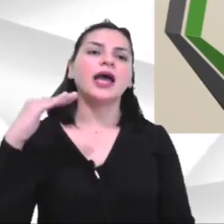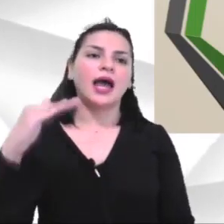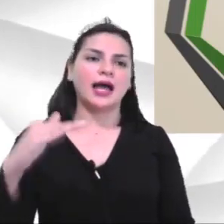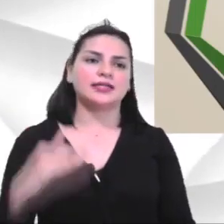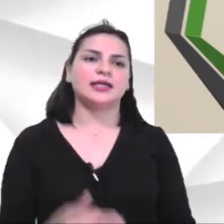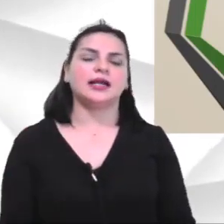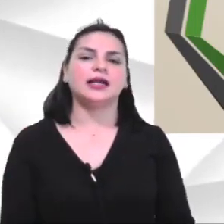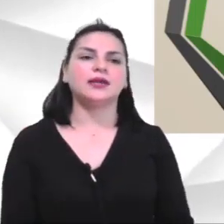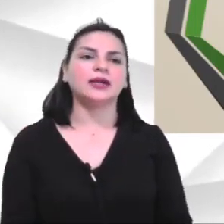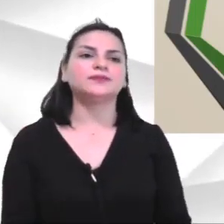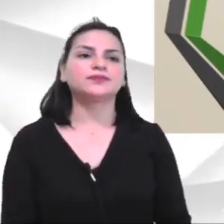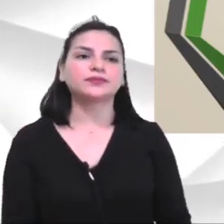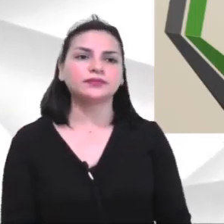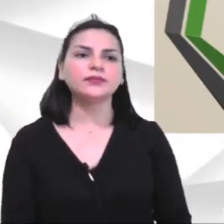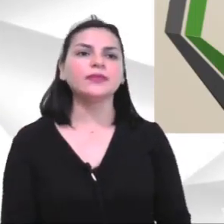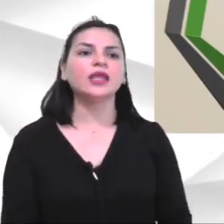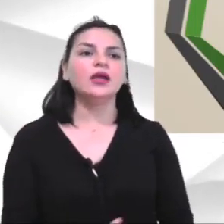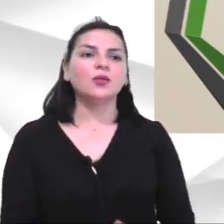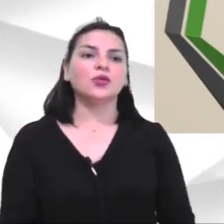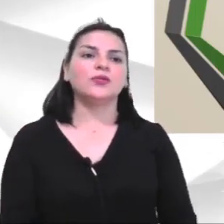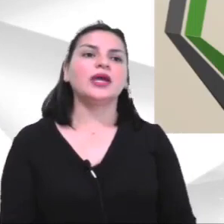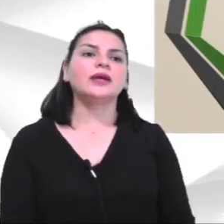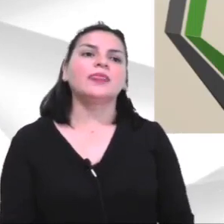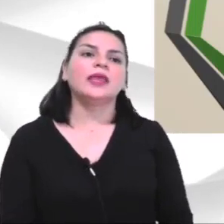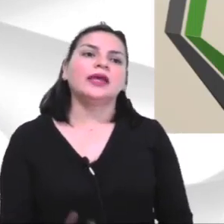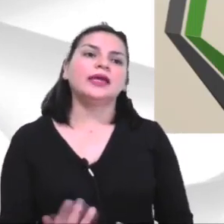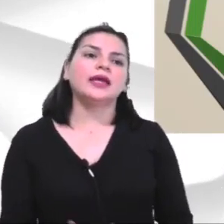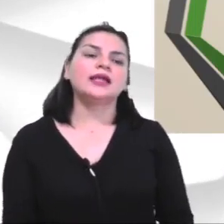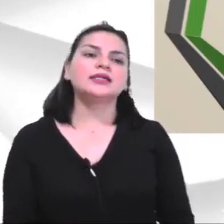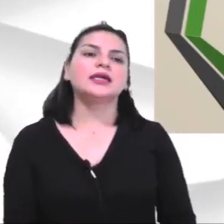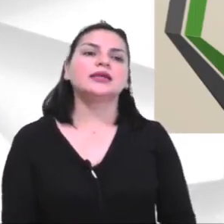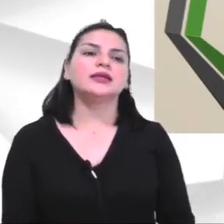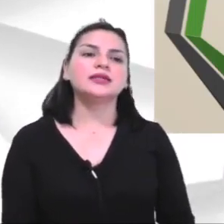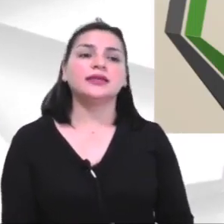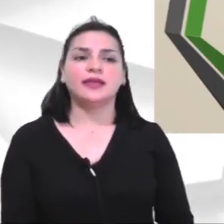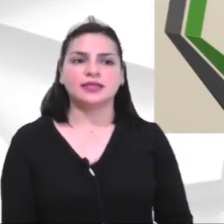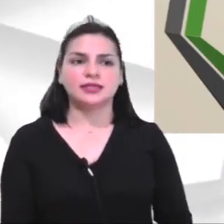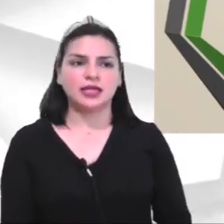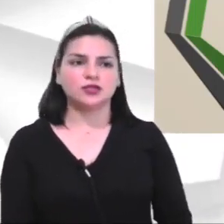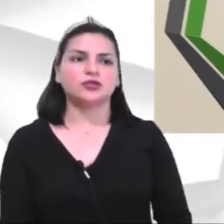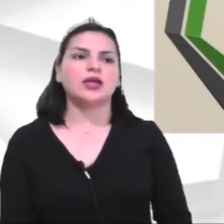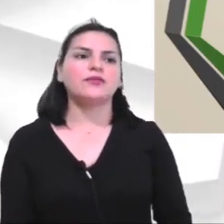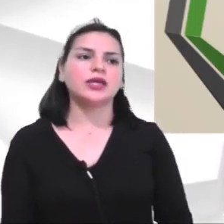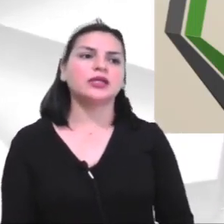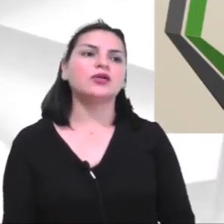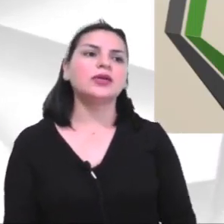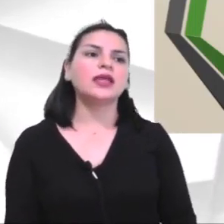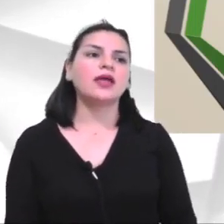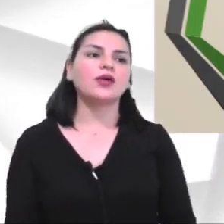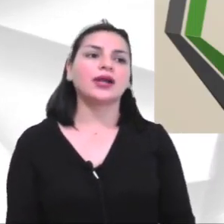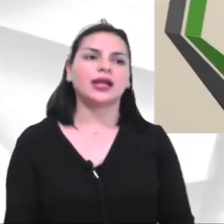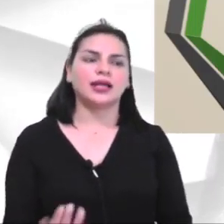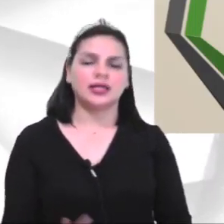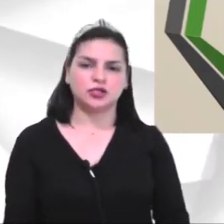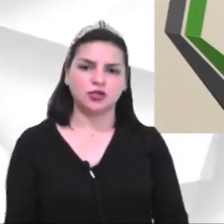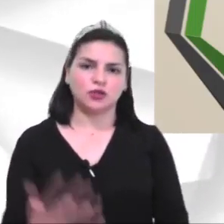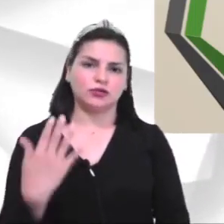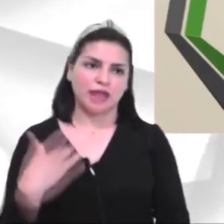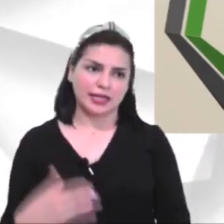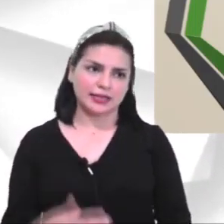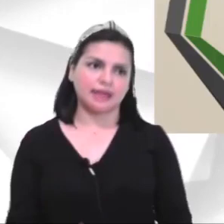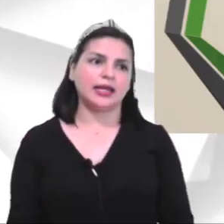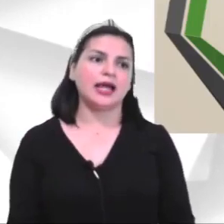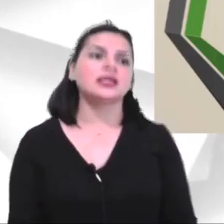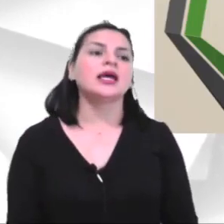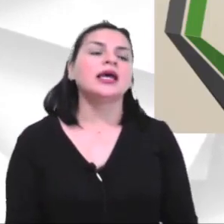va hacia arriba. Muy bien. Y en la siguiente dice descenso, también denominado regresión,